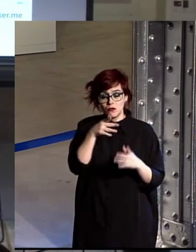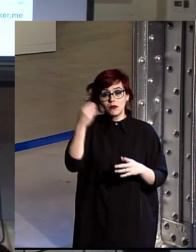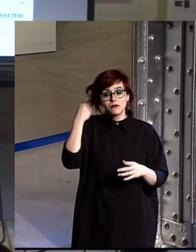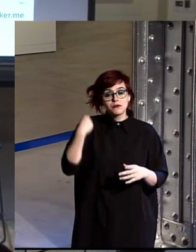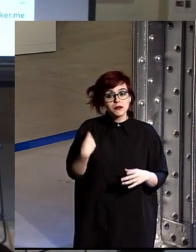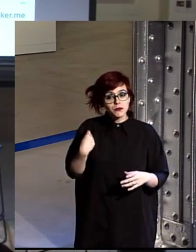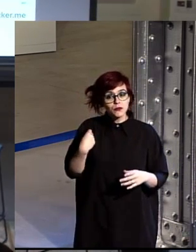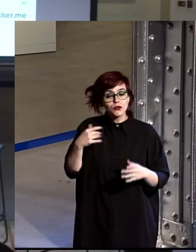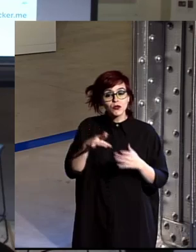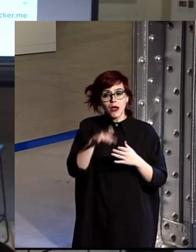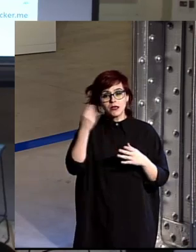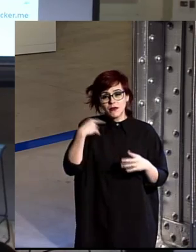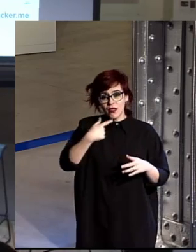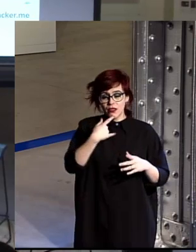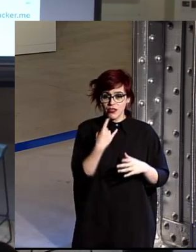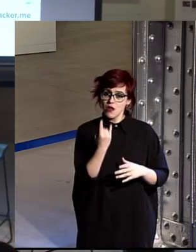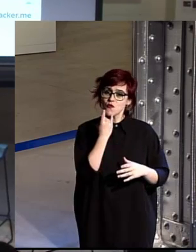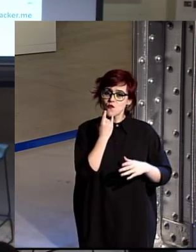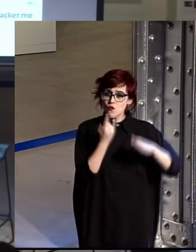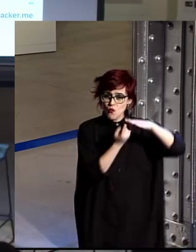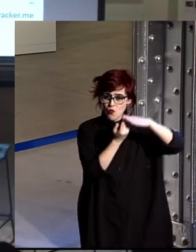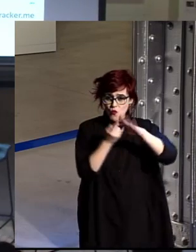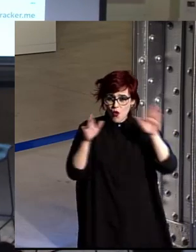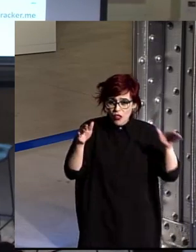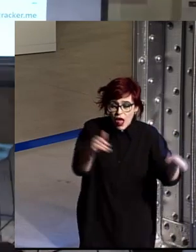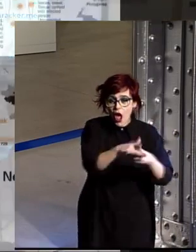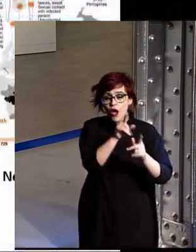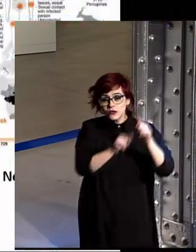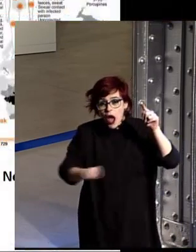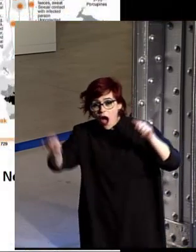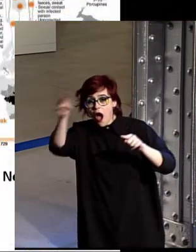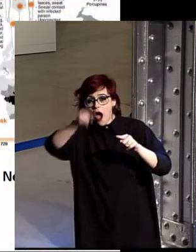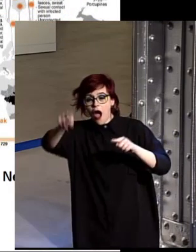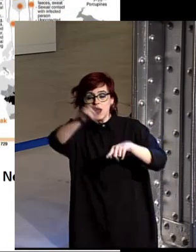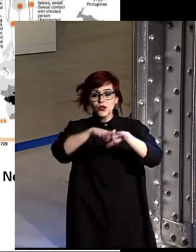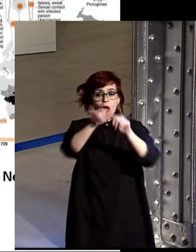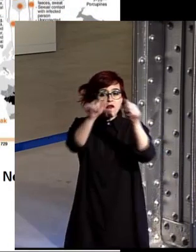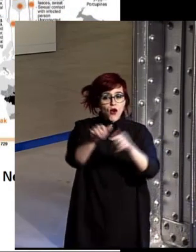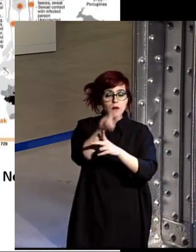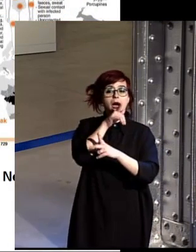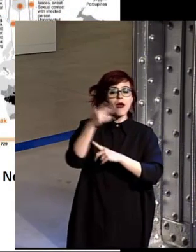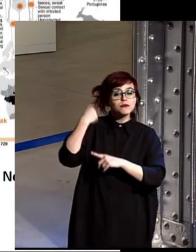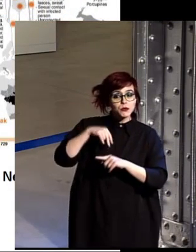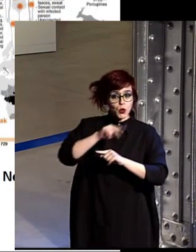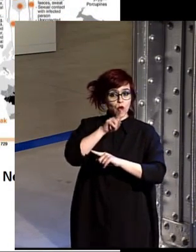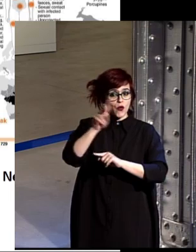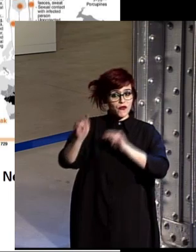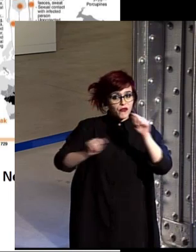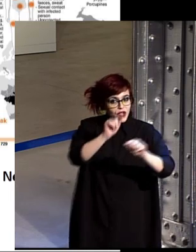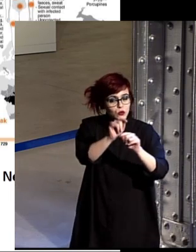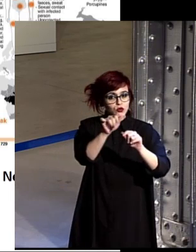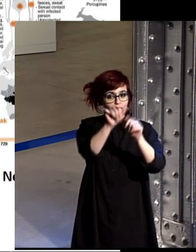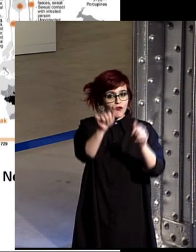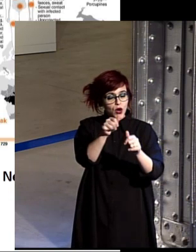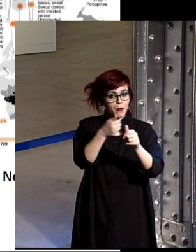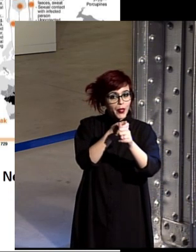eran los murciélagos, los menos los tenemos por el camino, estamos hartos de ver la forma que tiene el virus.